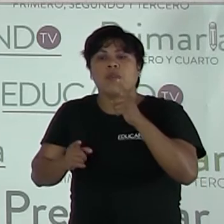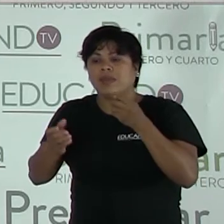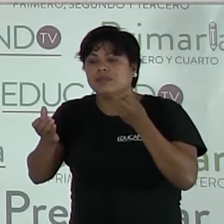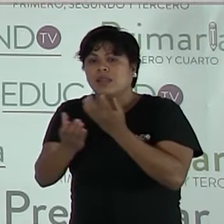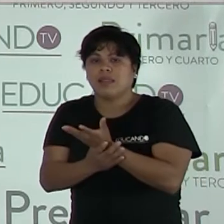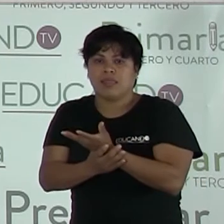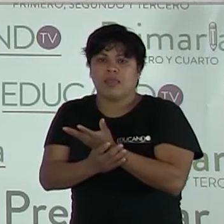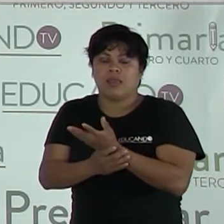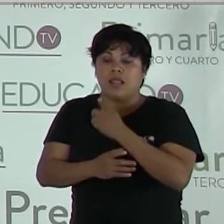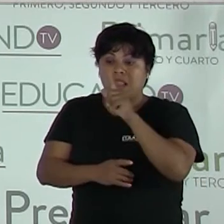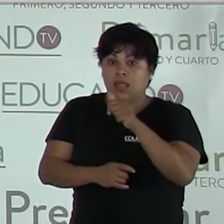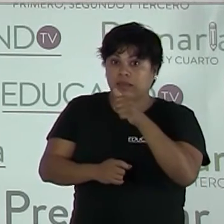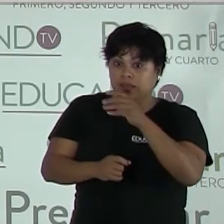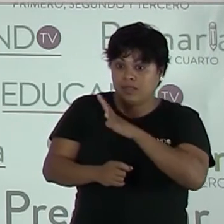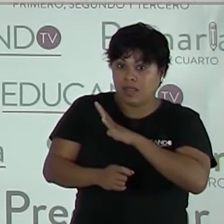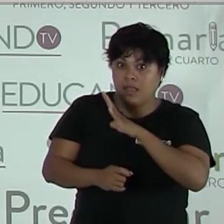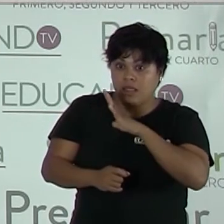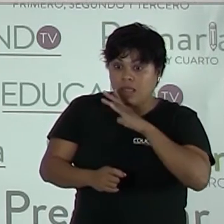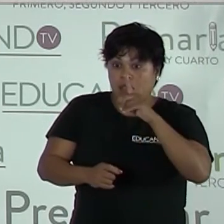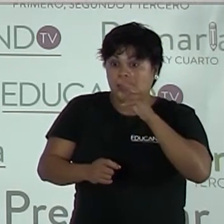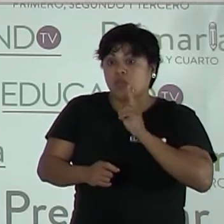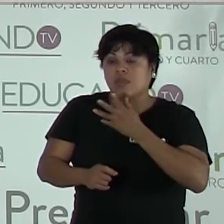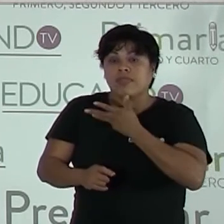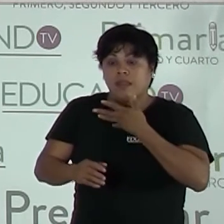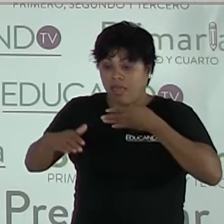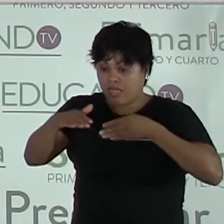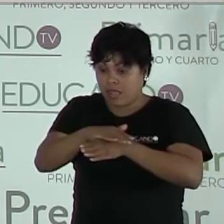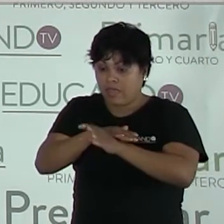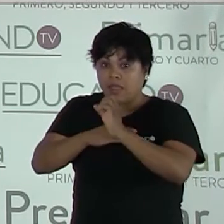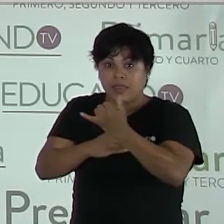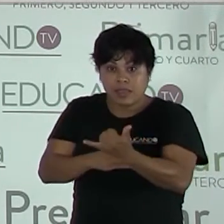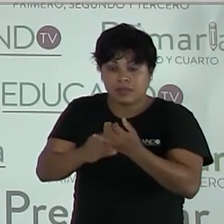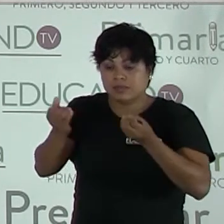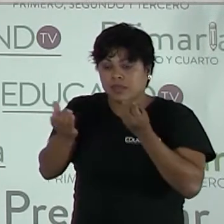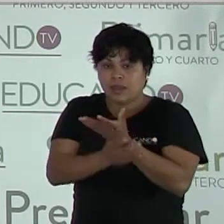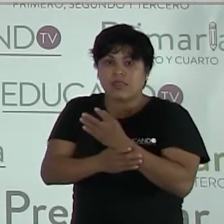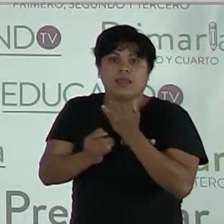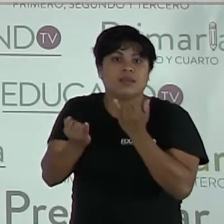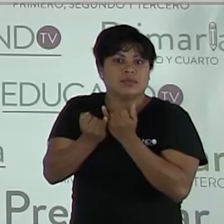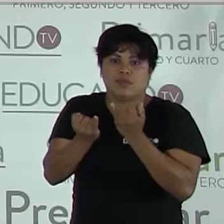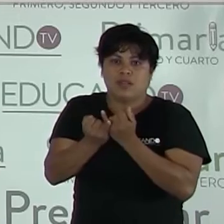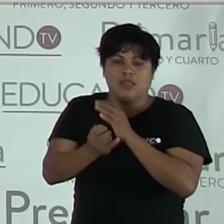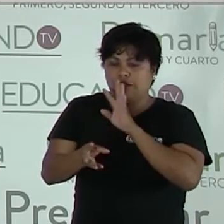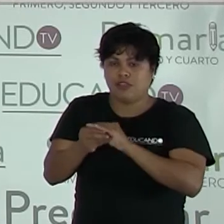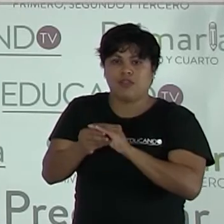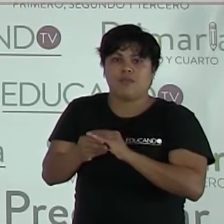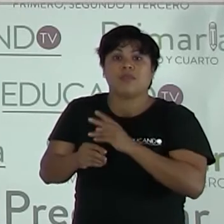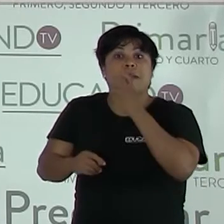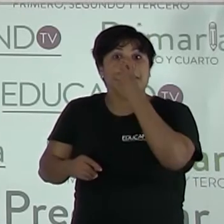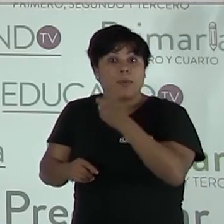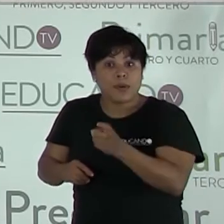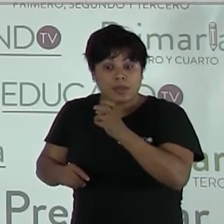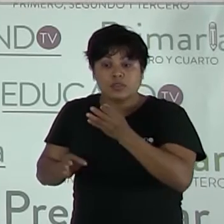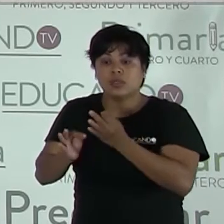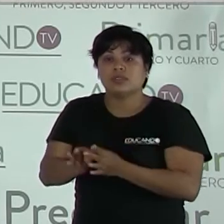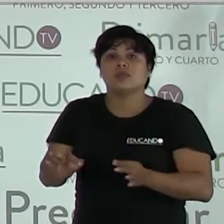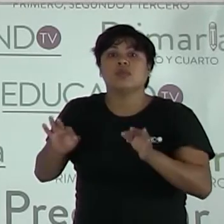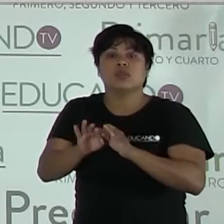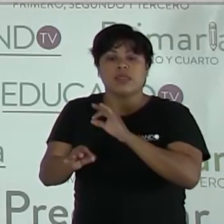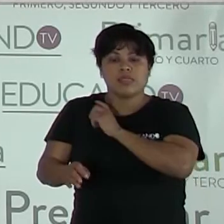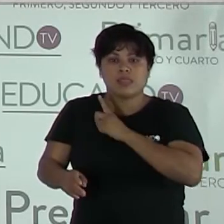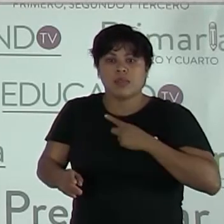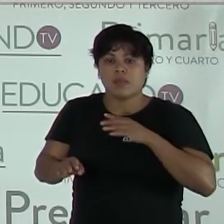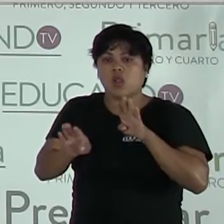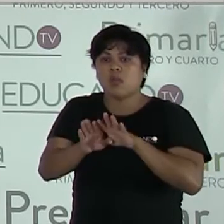una salida. La noticia tiene una entrada y una salida, así como los textos, un inicio y un final. Es por ello que es